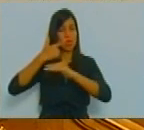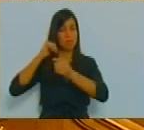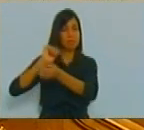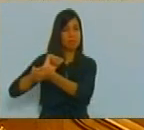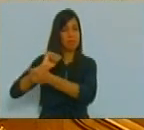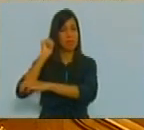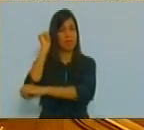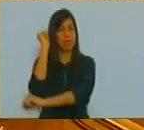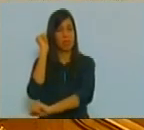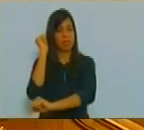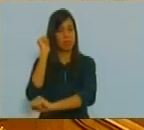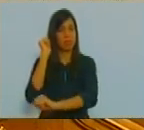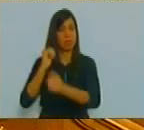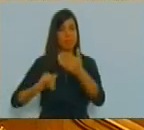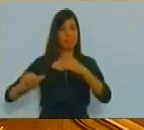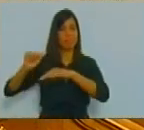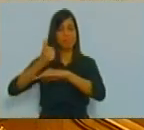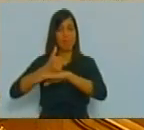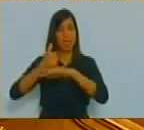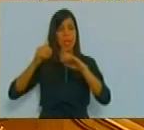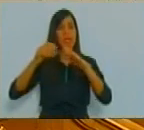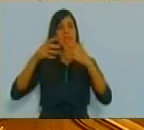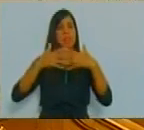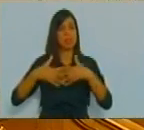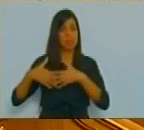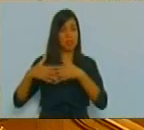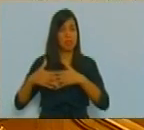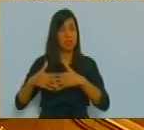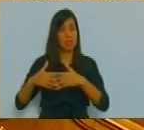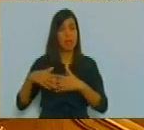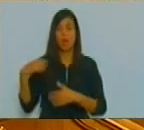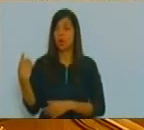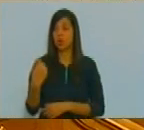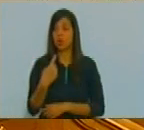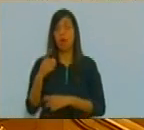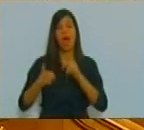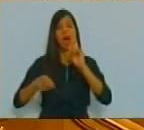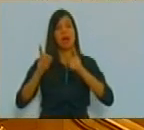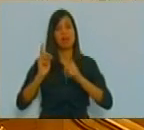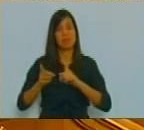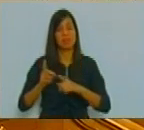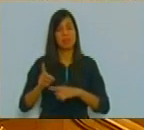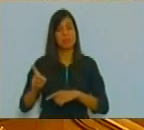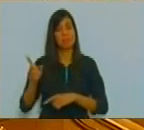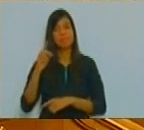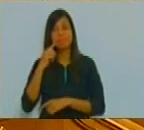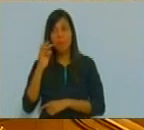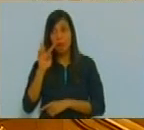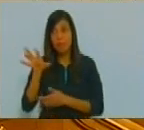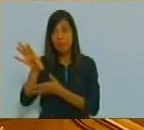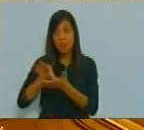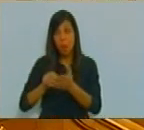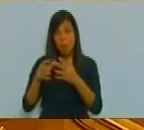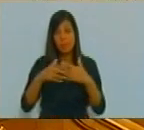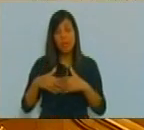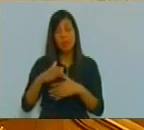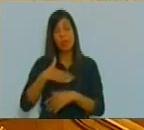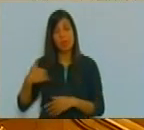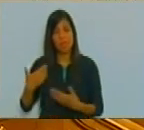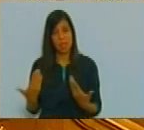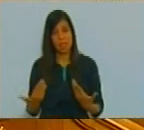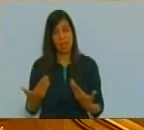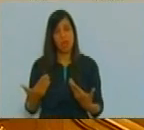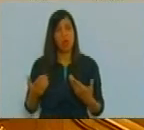a veces reproducimos repito sin darnos cuenta la ideología del hegemón y en materia de seguridad